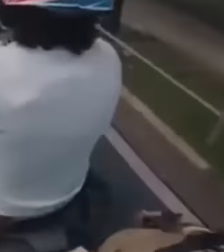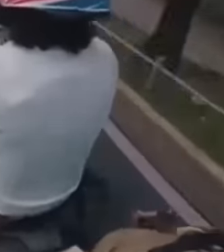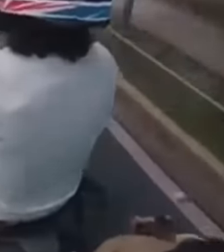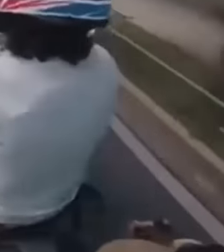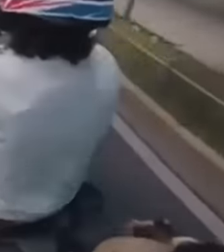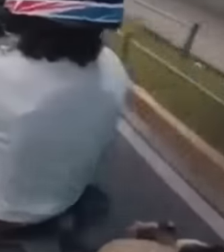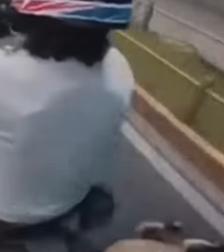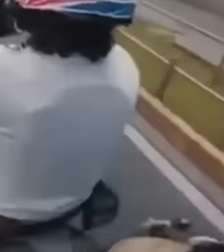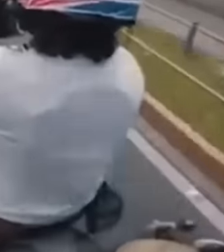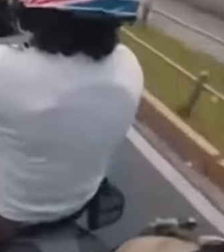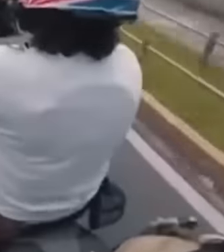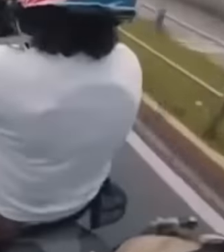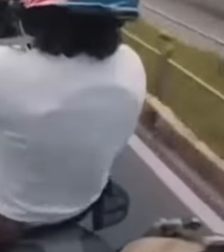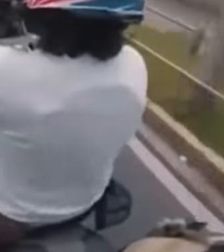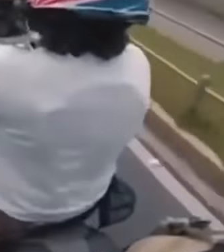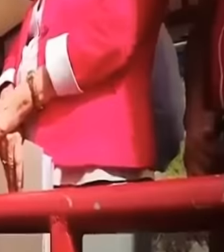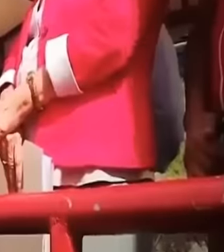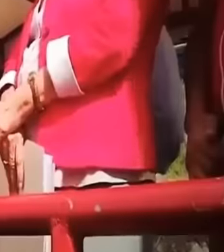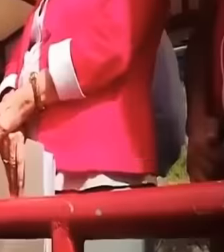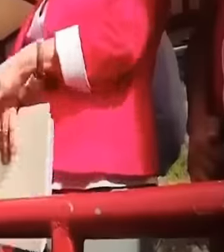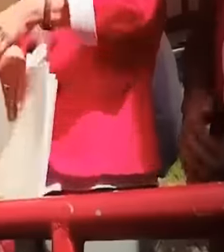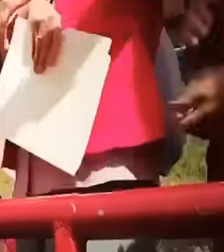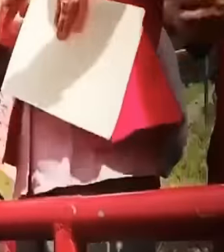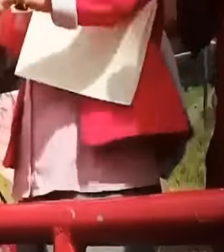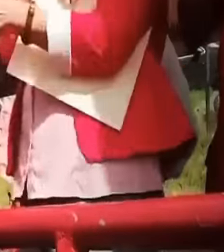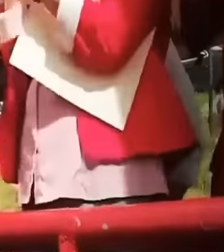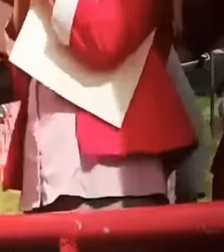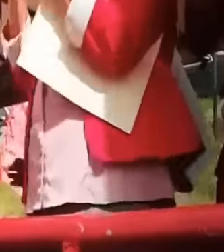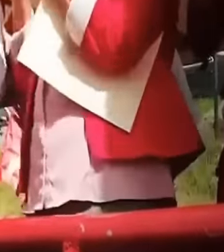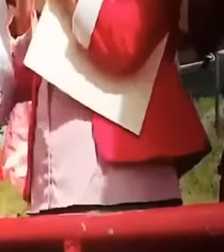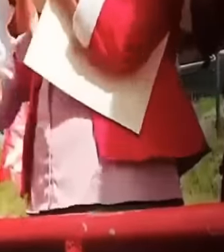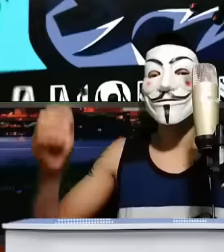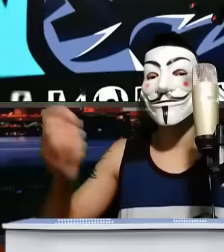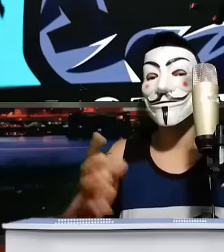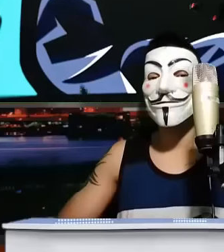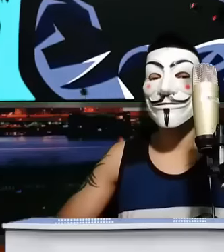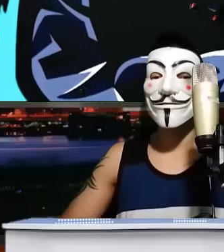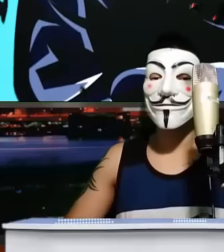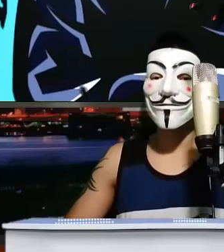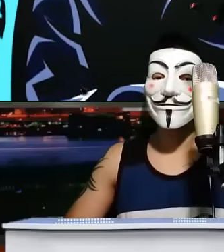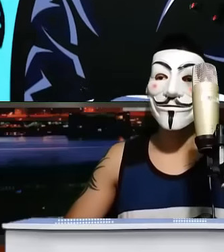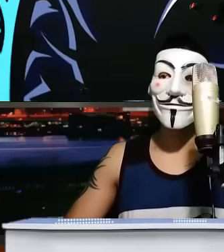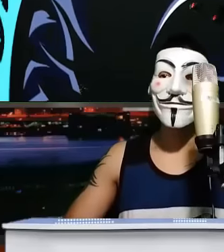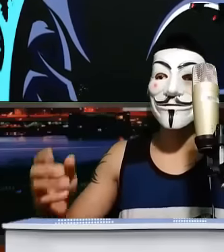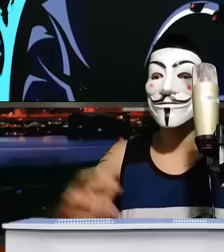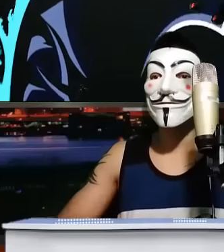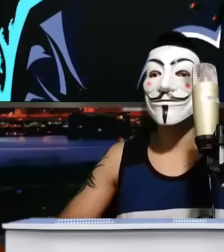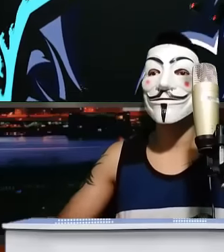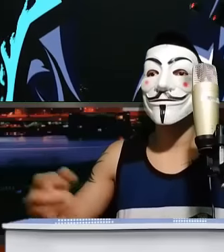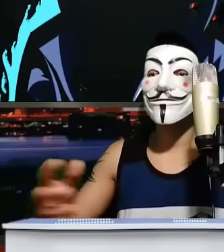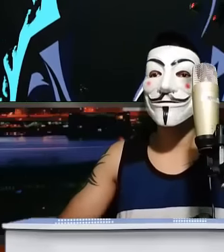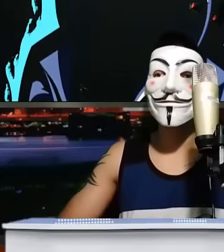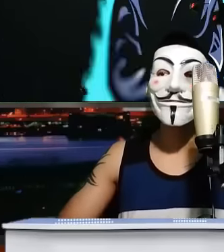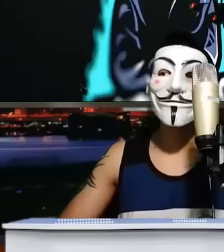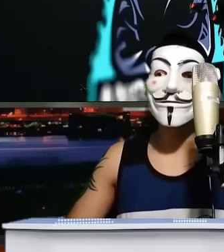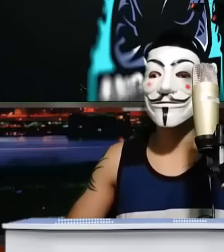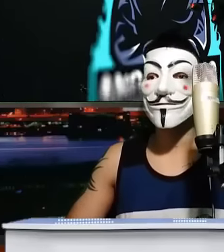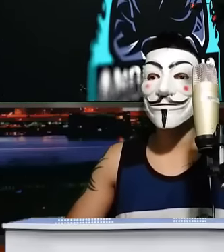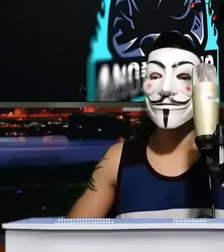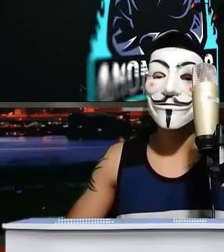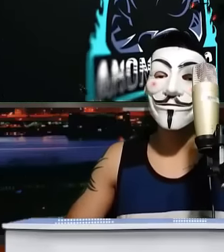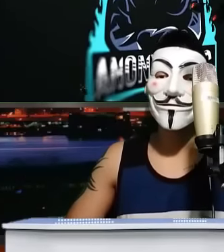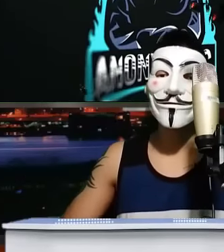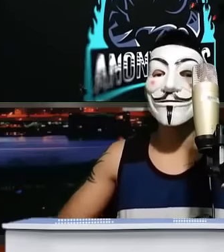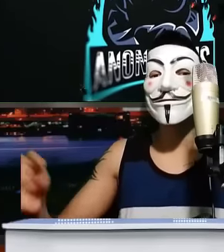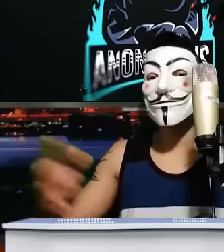estabilidad y paz y seguridad sin precedentes. Aplausos, por favor. Ahora sí, damas y caballeros, me despido. Espero estén pendientes